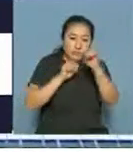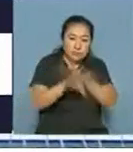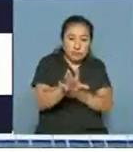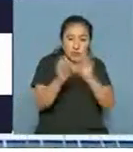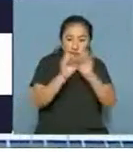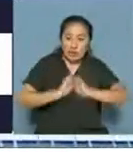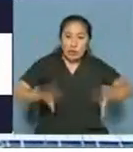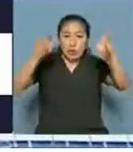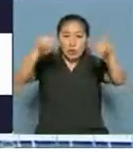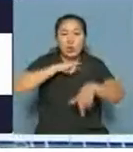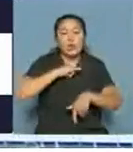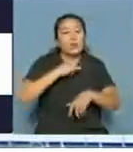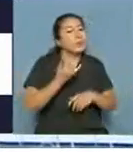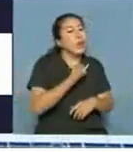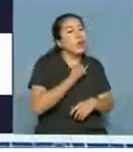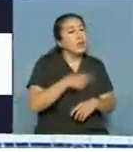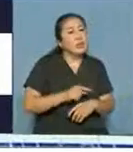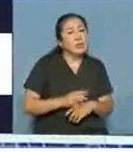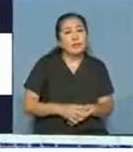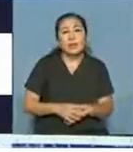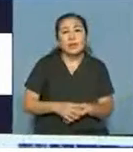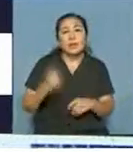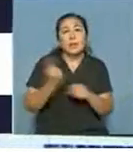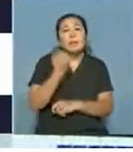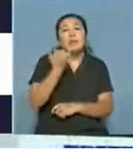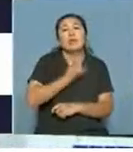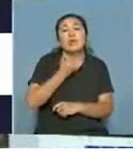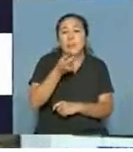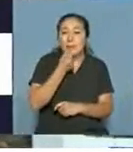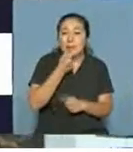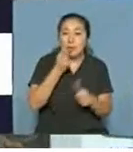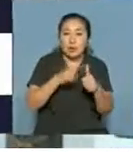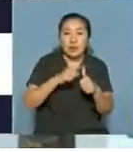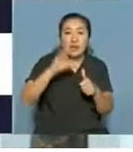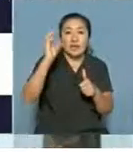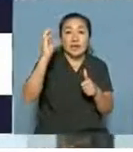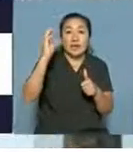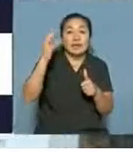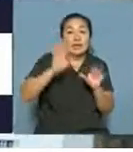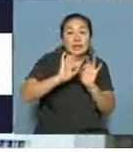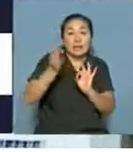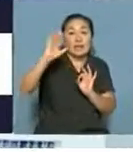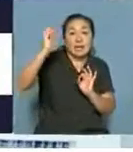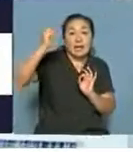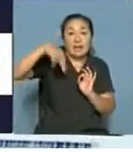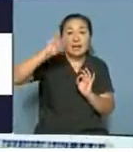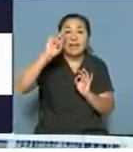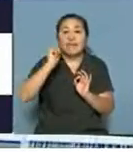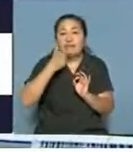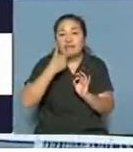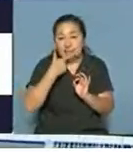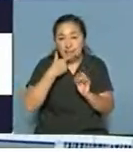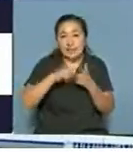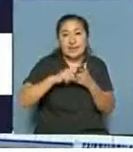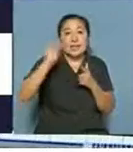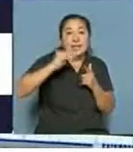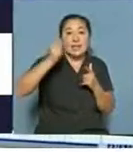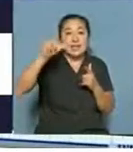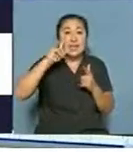lugares se va a construir? Están establecidos los primeros lugares, van a ser en Canava, en la zona de Canava, en el parque industrial, en